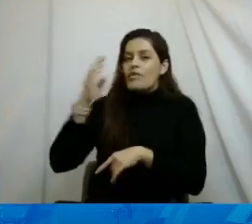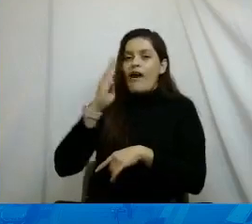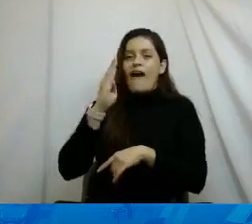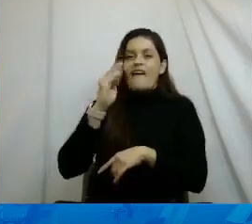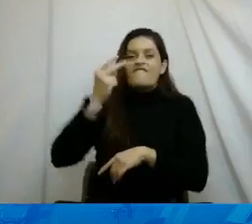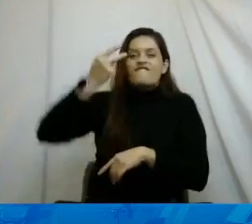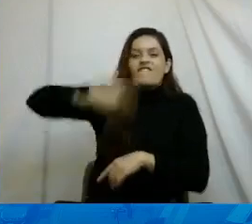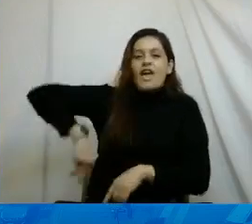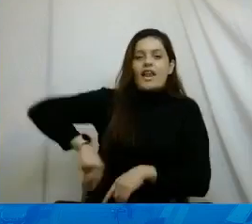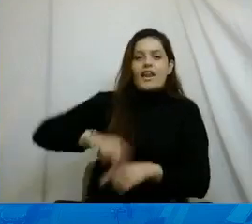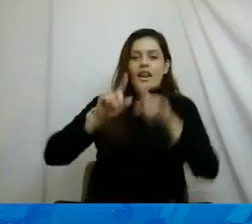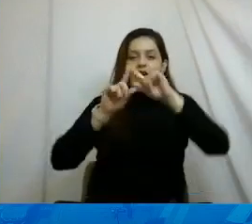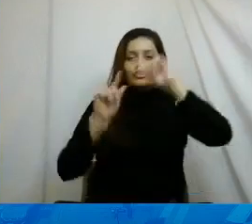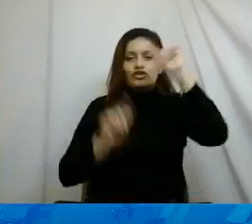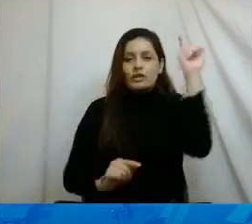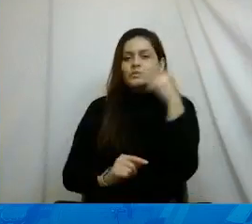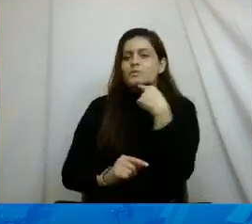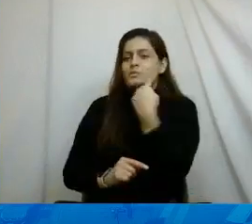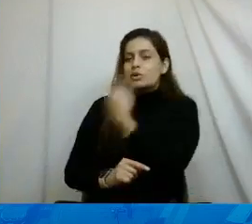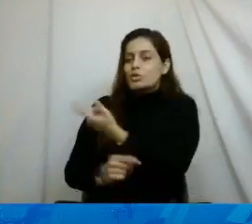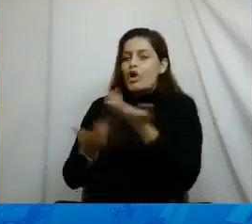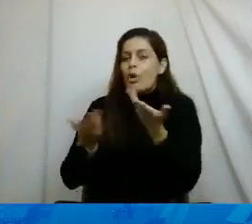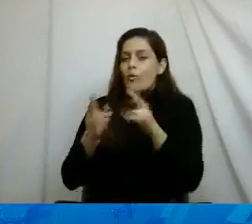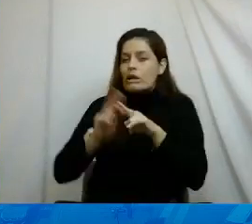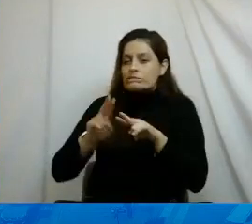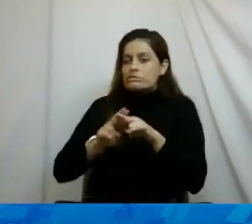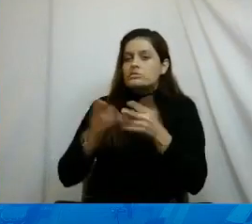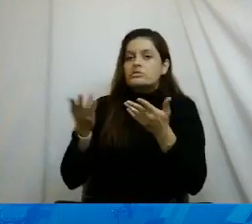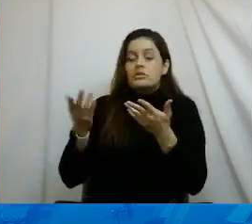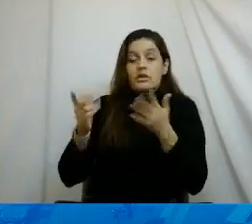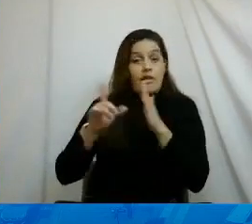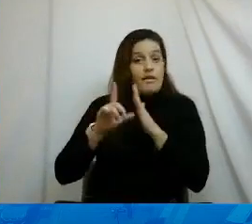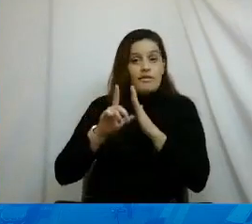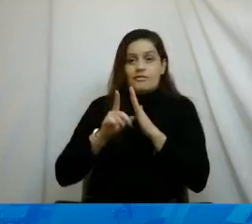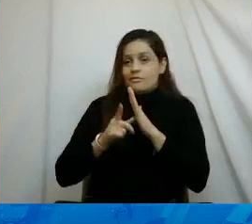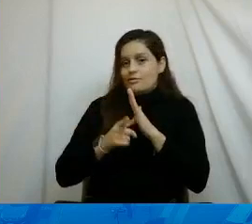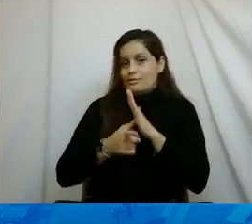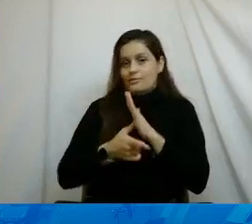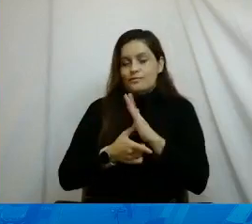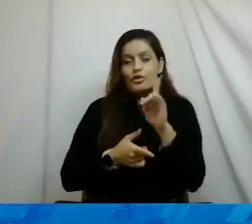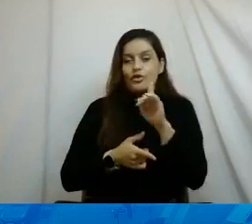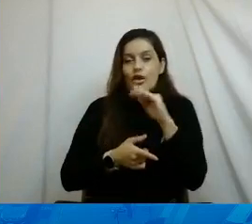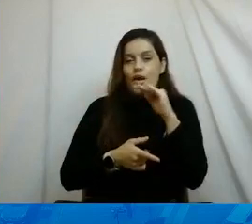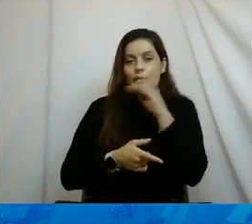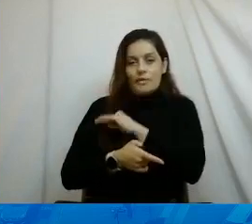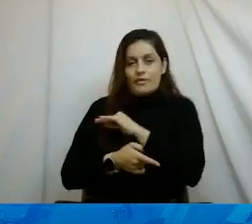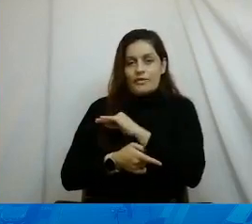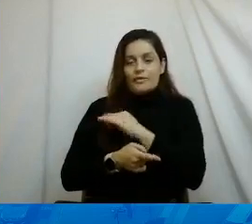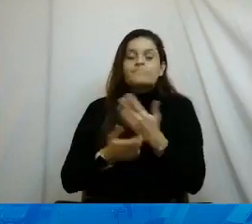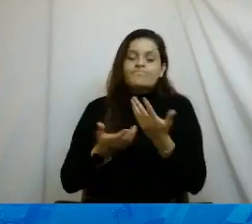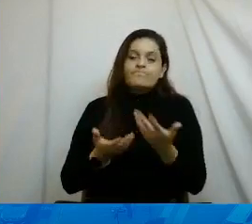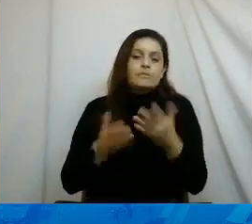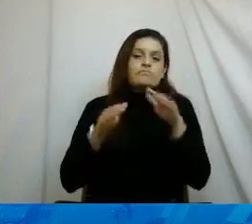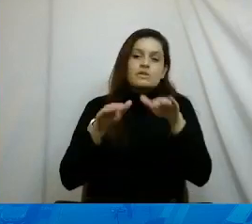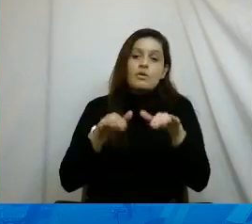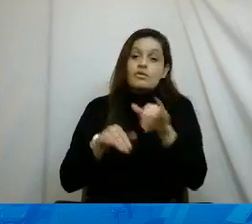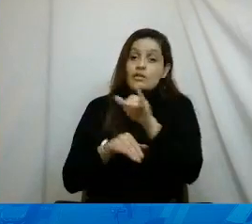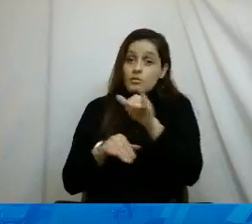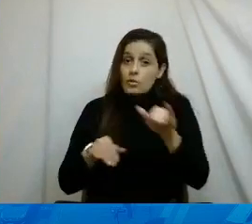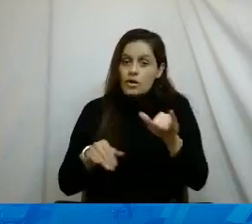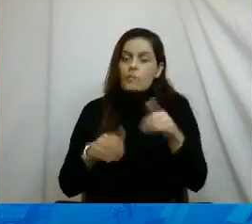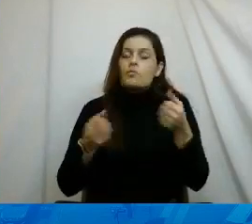para poder hacer un debido proceso. Así que lo más probable ahí es que podamos entregar la